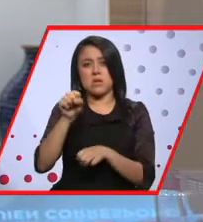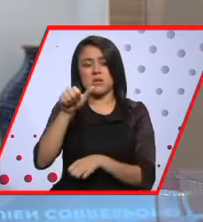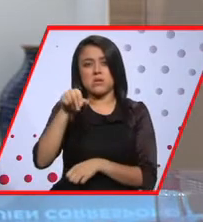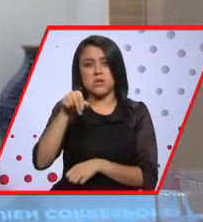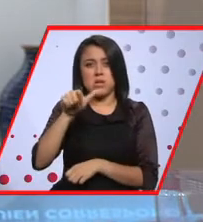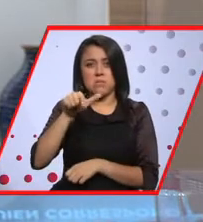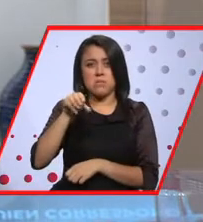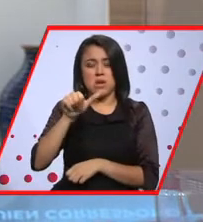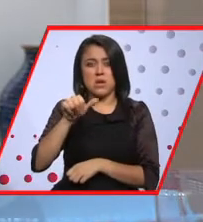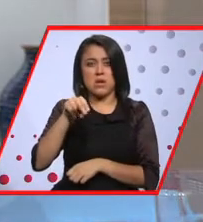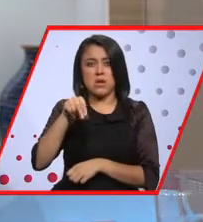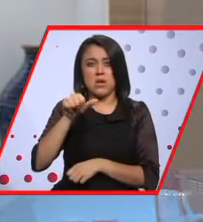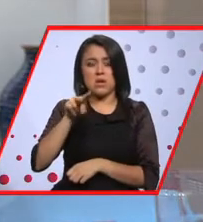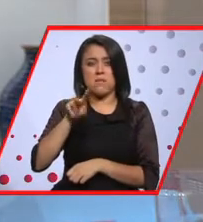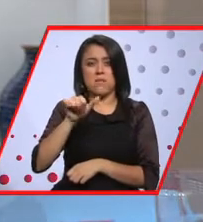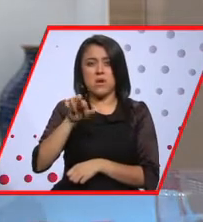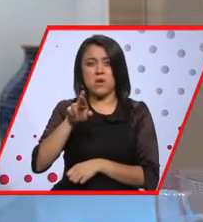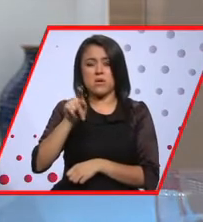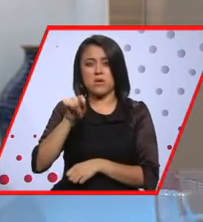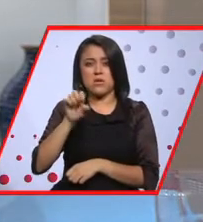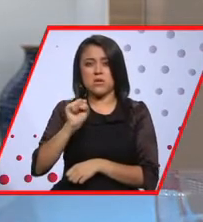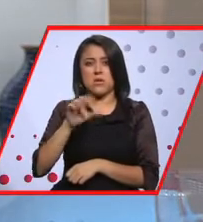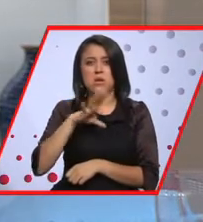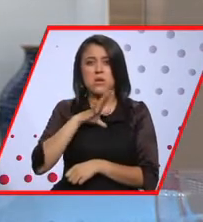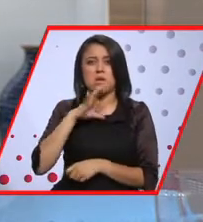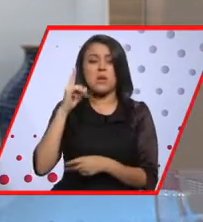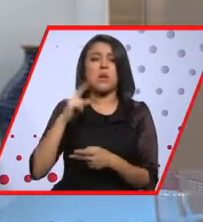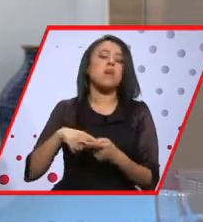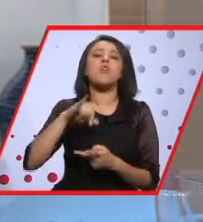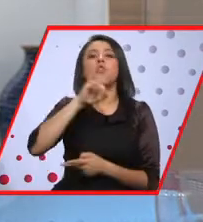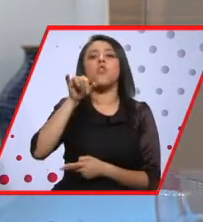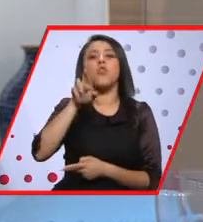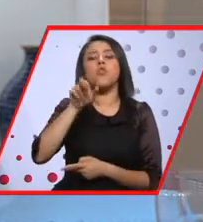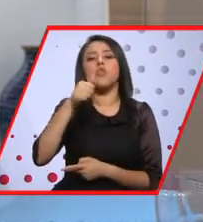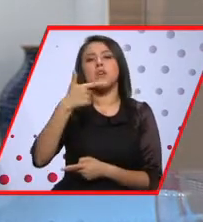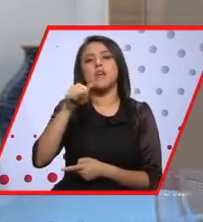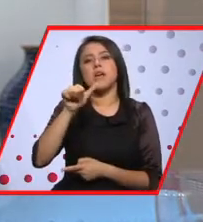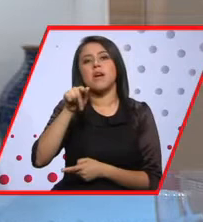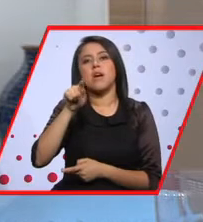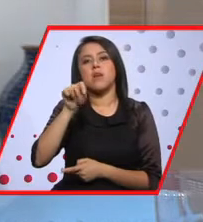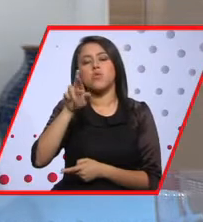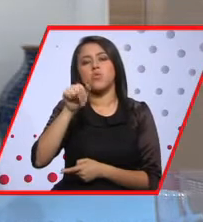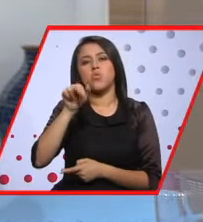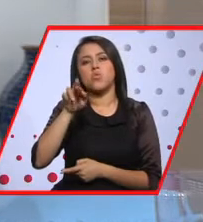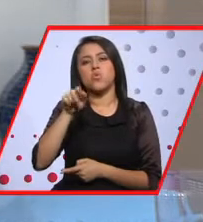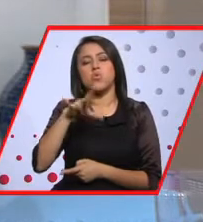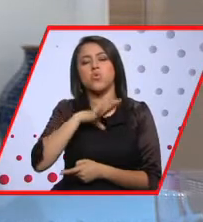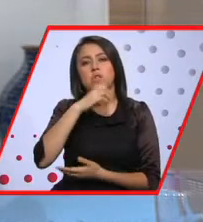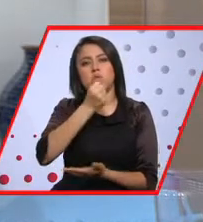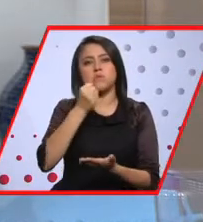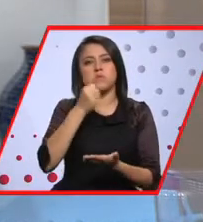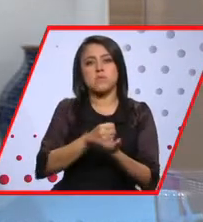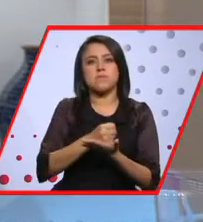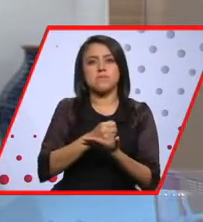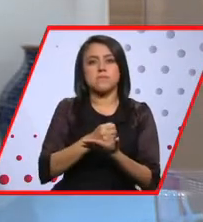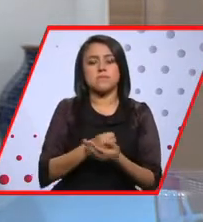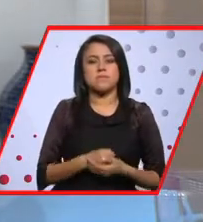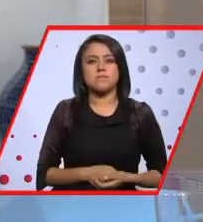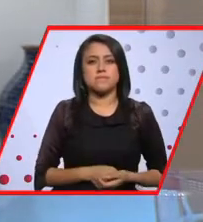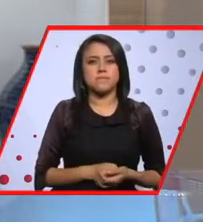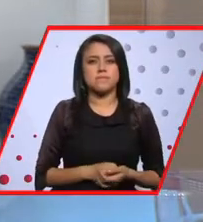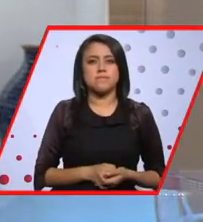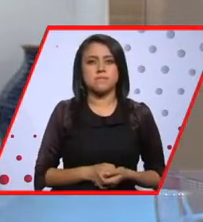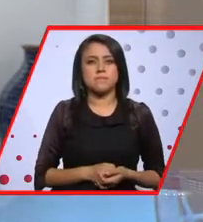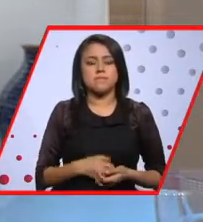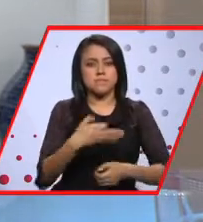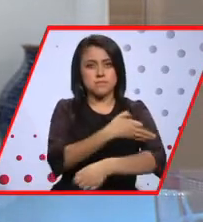Navarrete Ortiz, prima de Jorge Arturo Núñez, que es el encargado de contenidos e investigación de a quien corresponda. A la